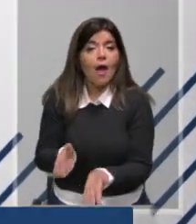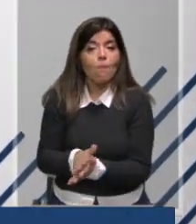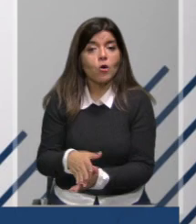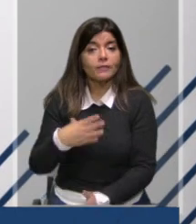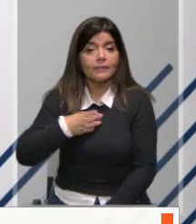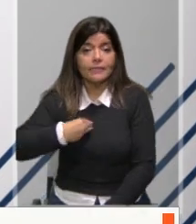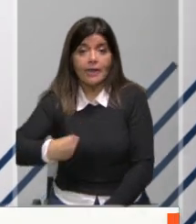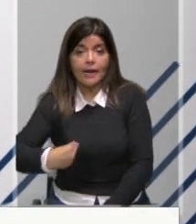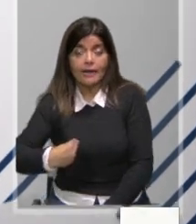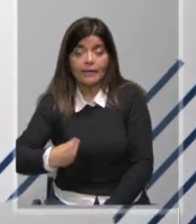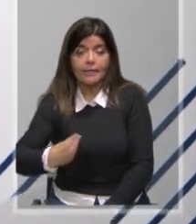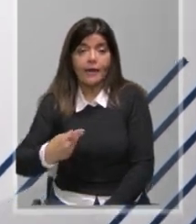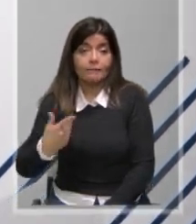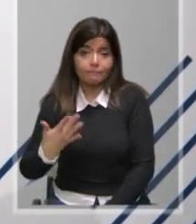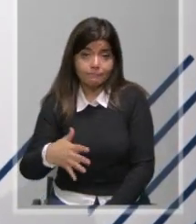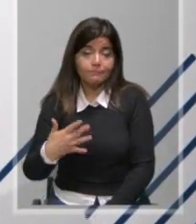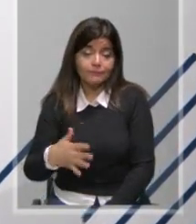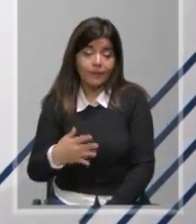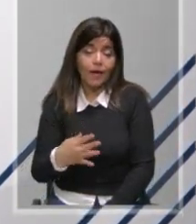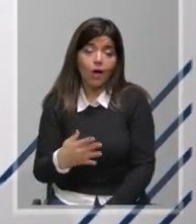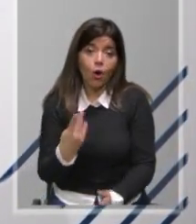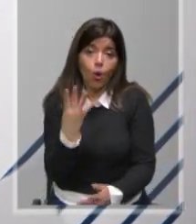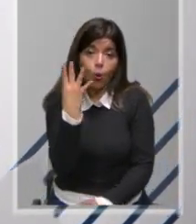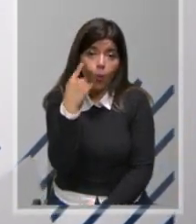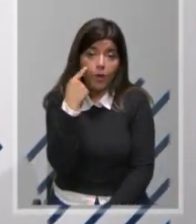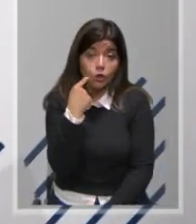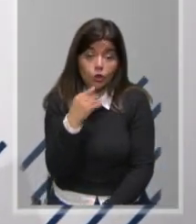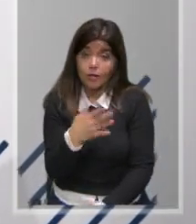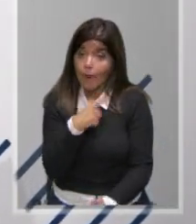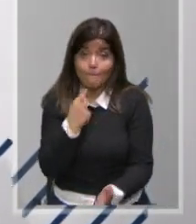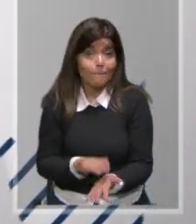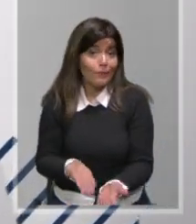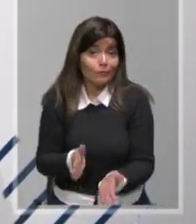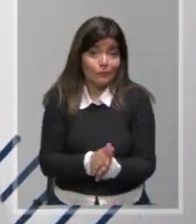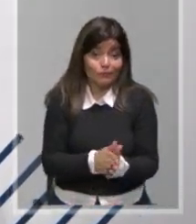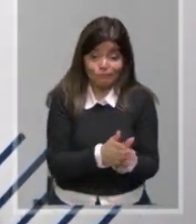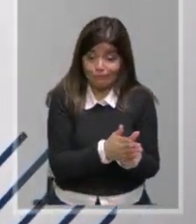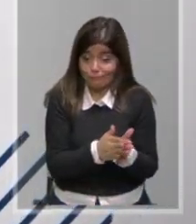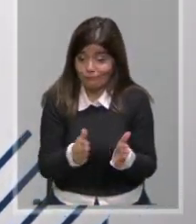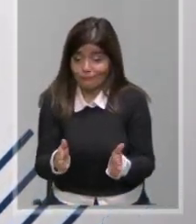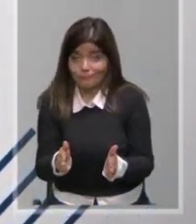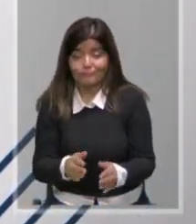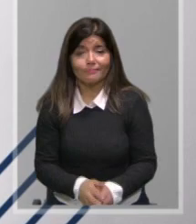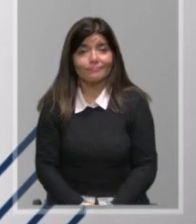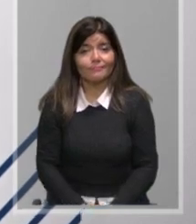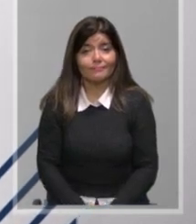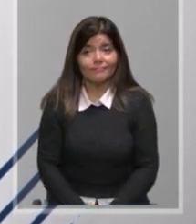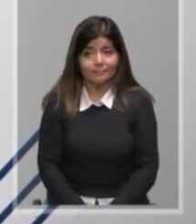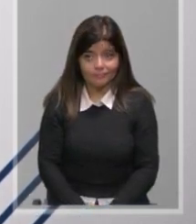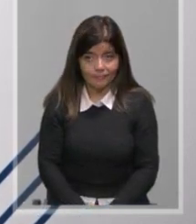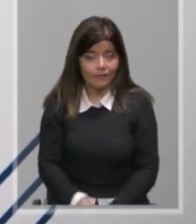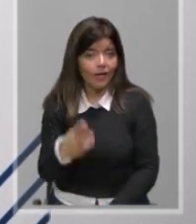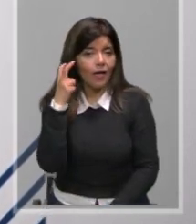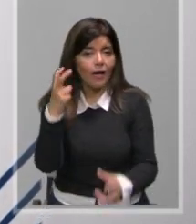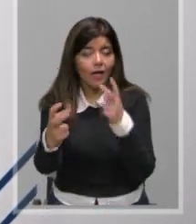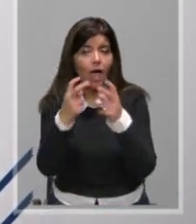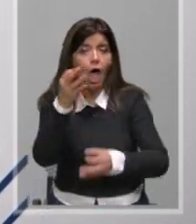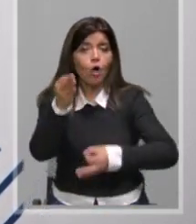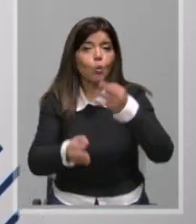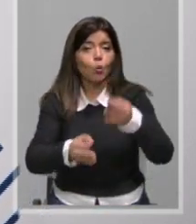menor, a quien perdieron en prácticamente 4 días desde que la niña enfermó. Justicia, justicia.